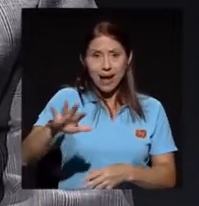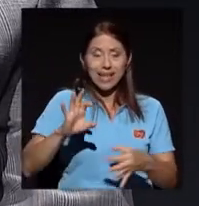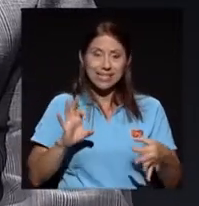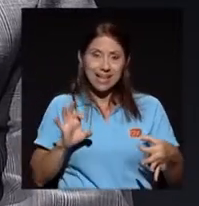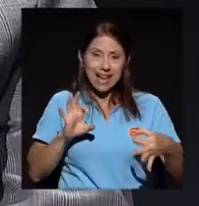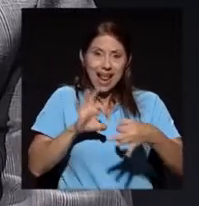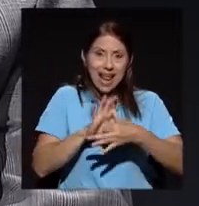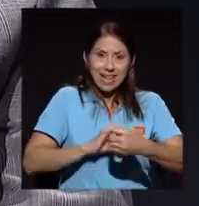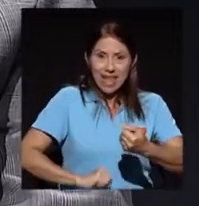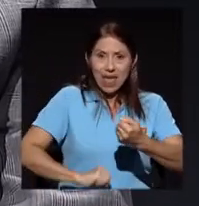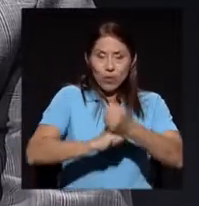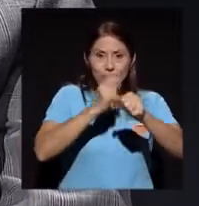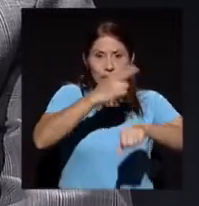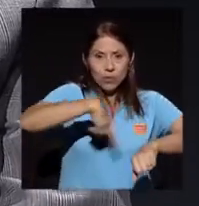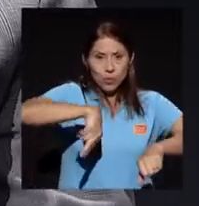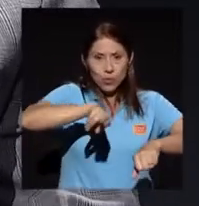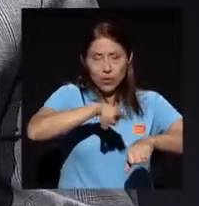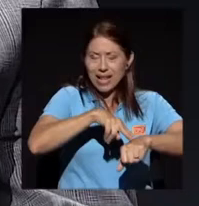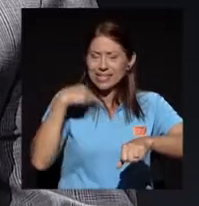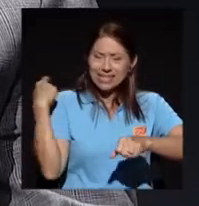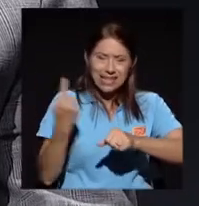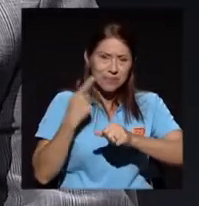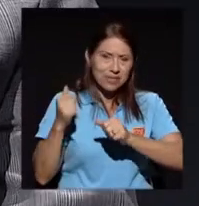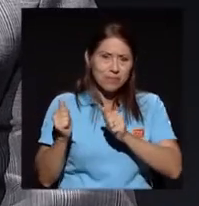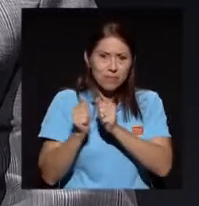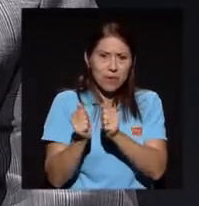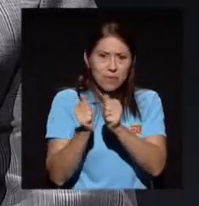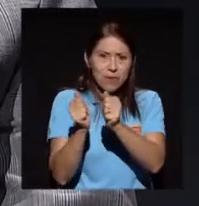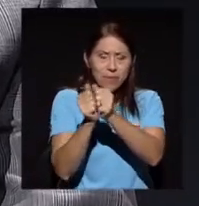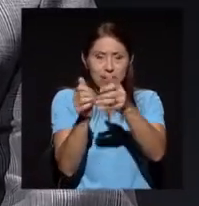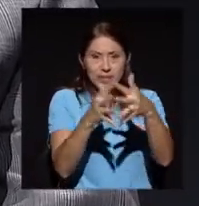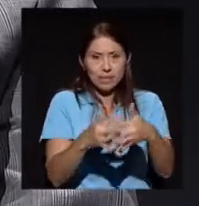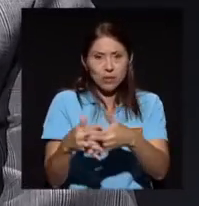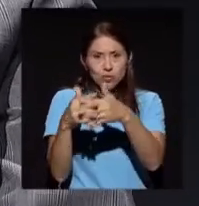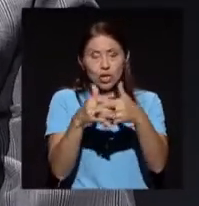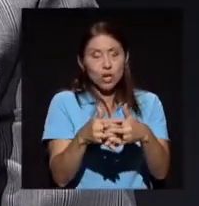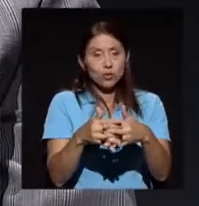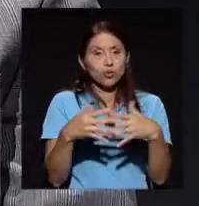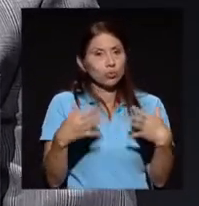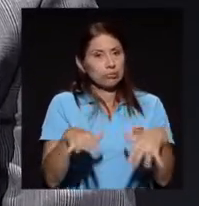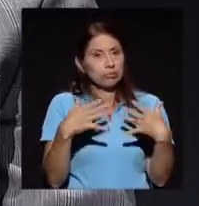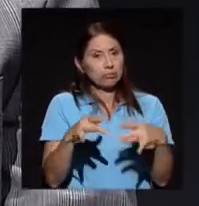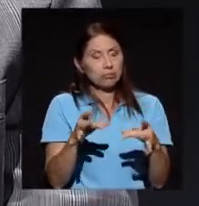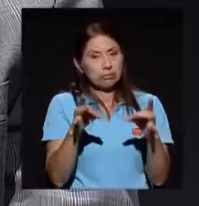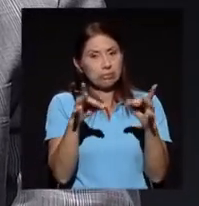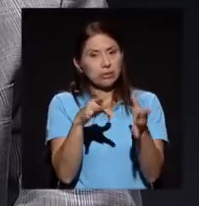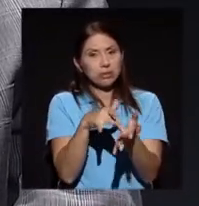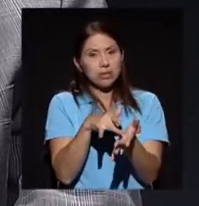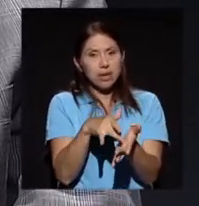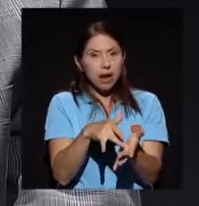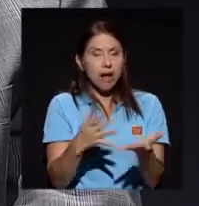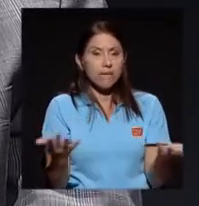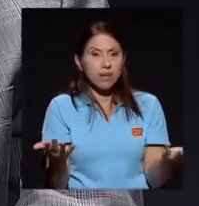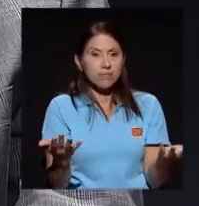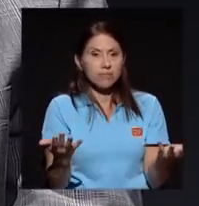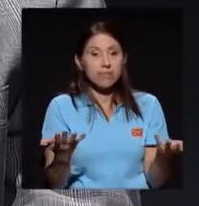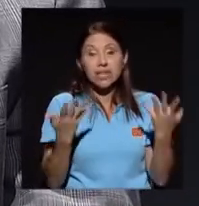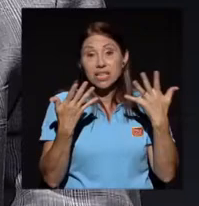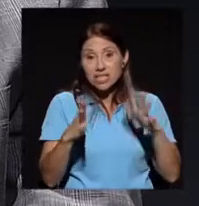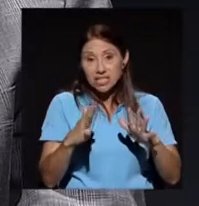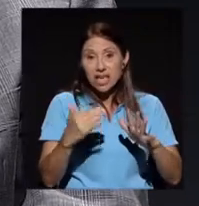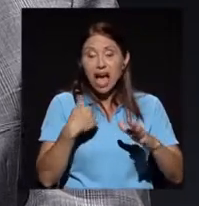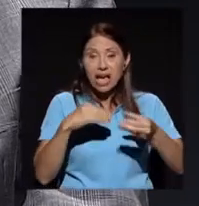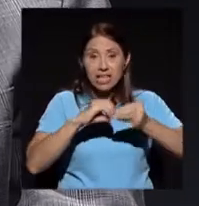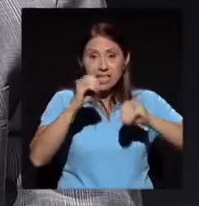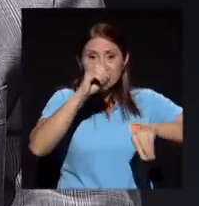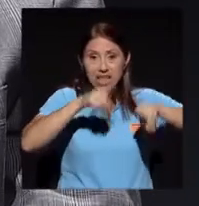de eeuu en todos los sentidos es sumamente grave y ya por supuesto que estadistas como angela